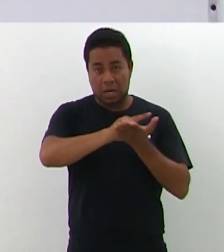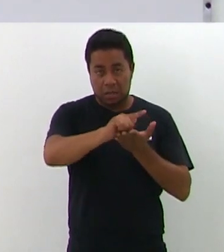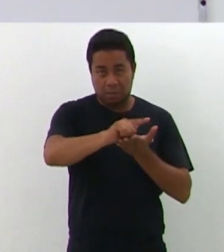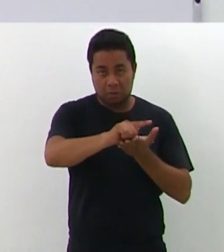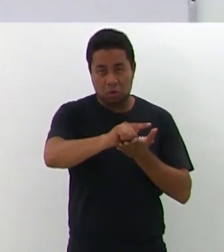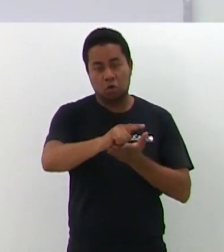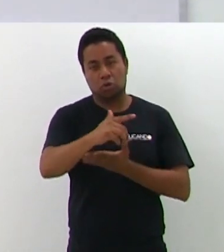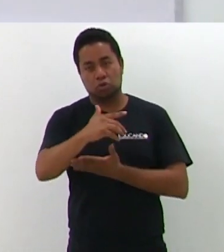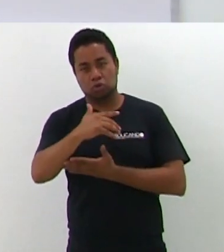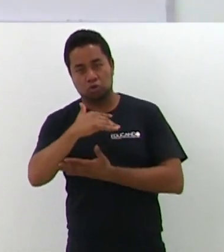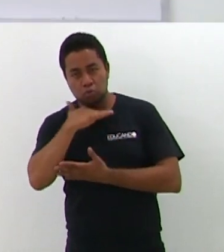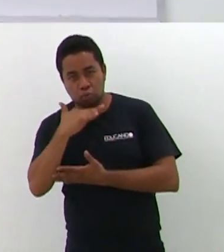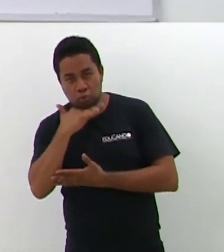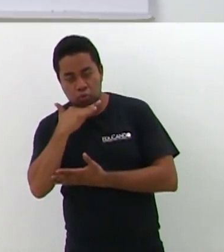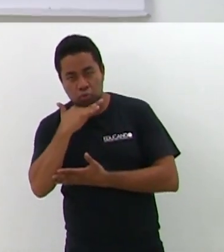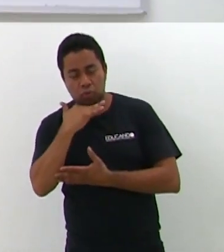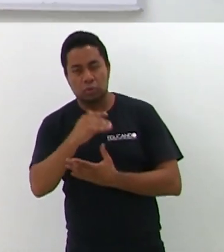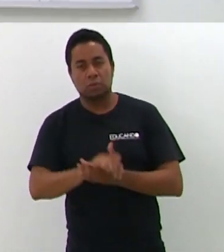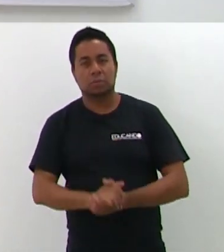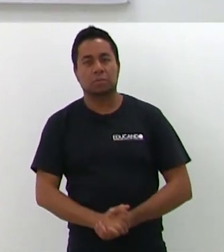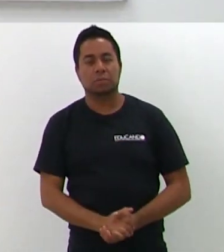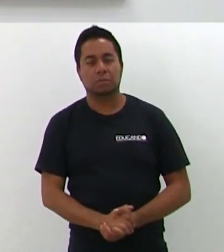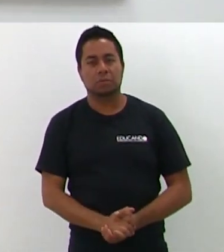limpio, sucio.